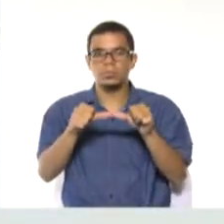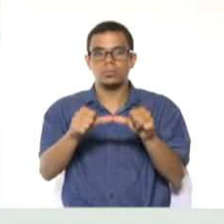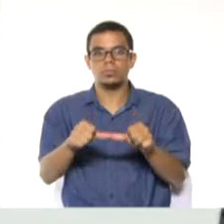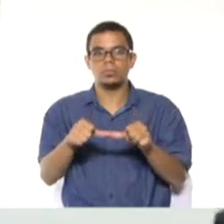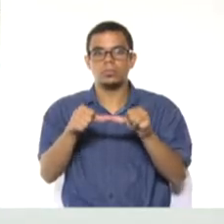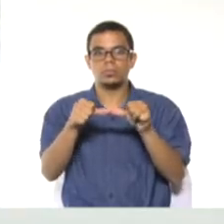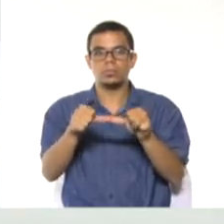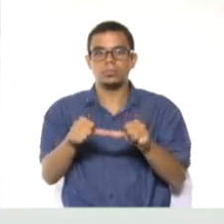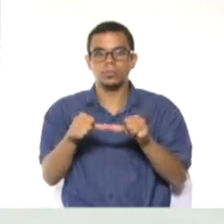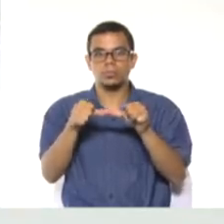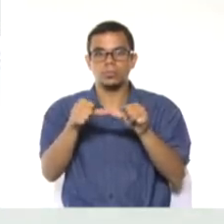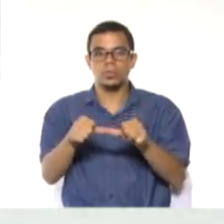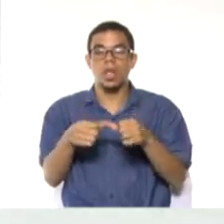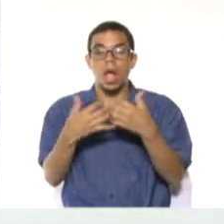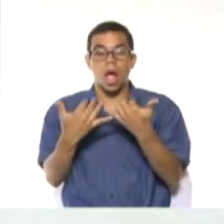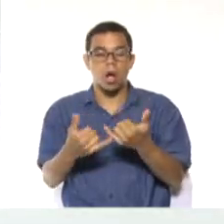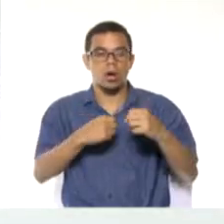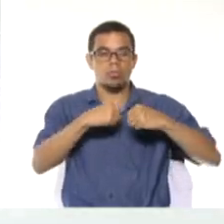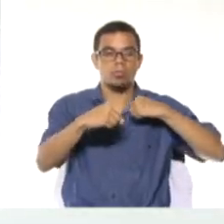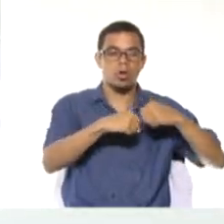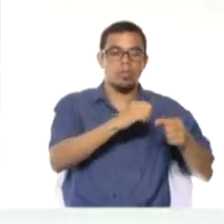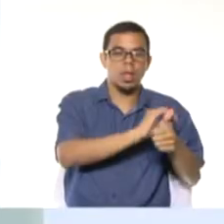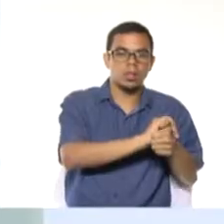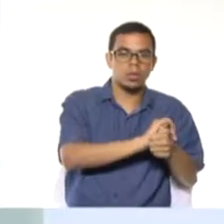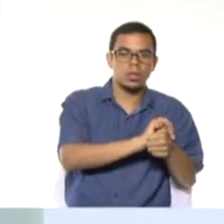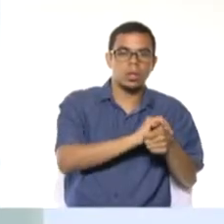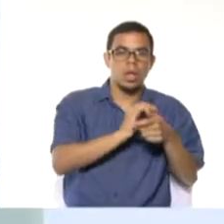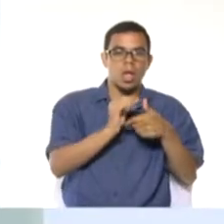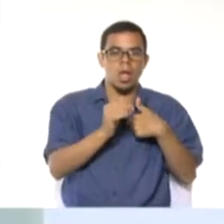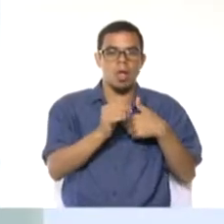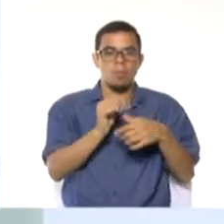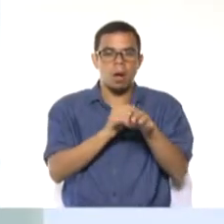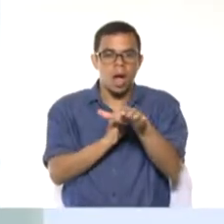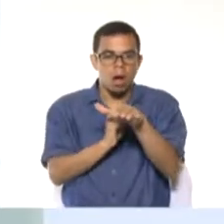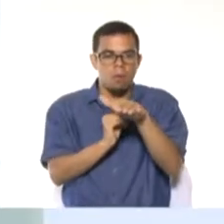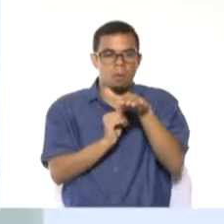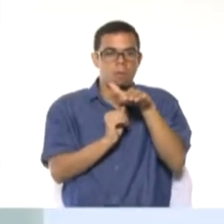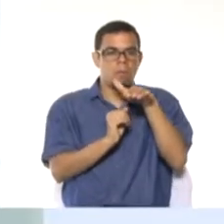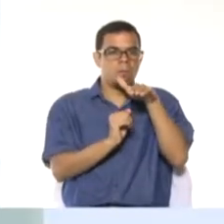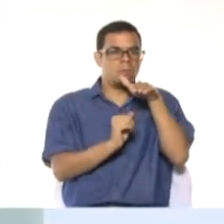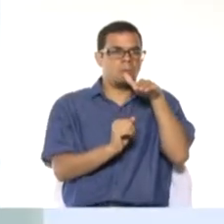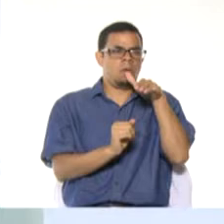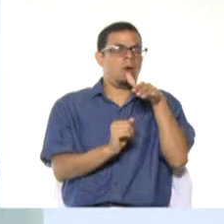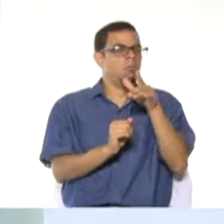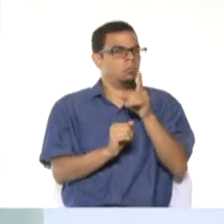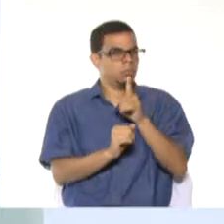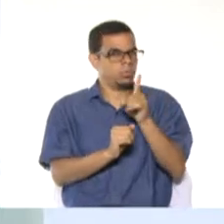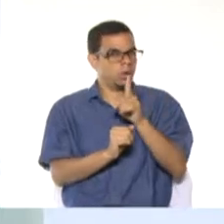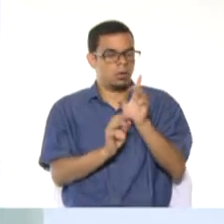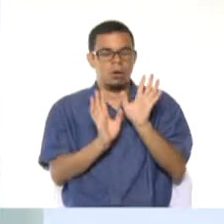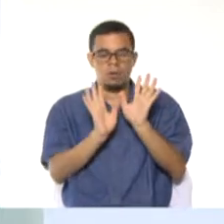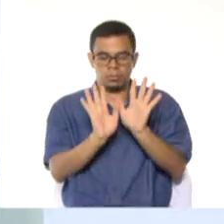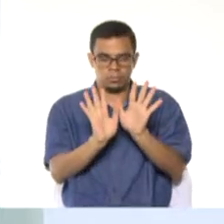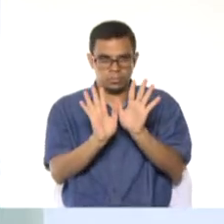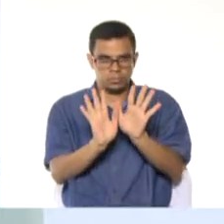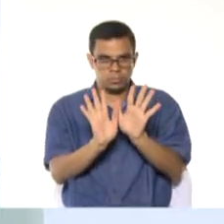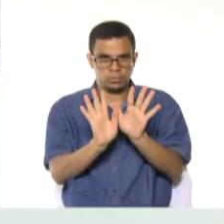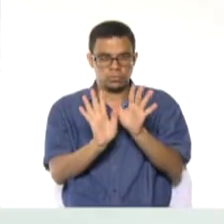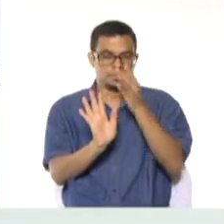de movimiento retardado, no es que el móvil va a retroceder, ¿ok? Muy pendiente con